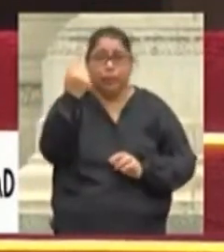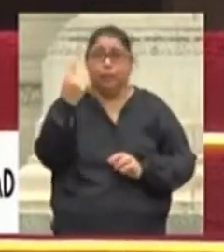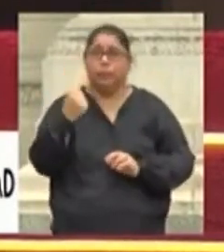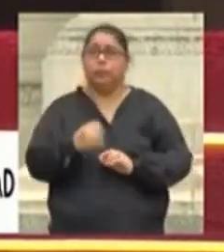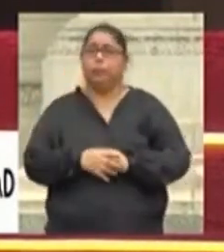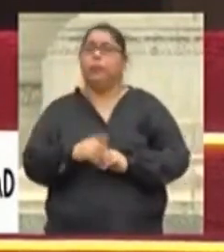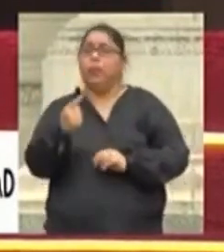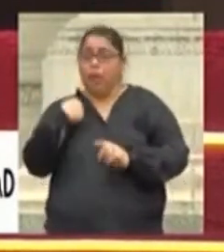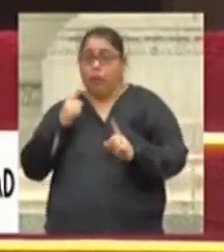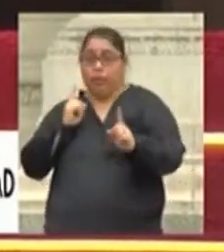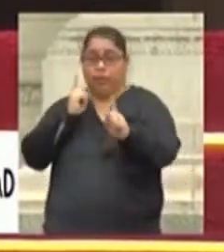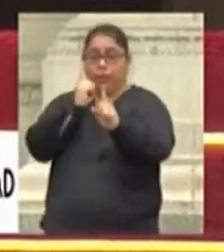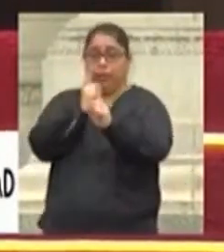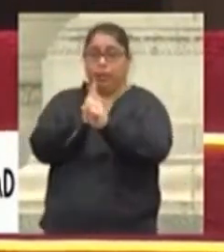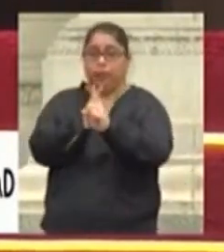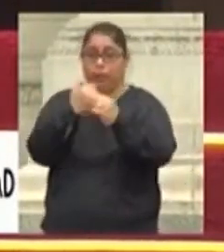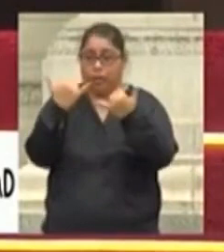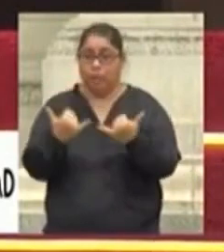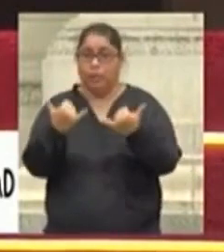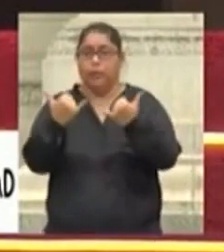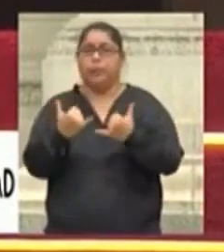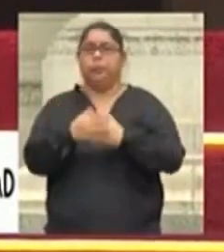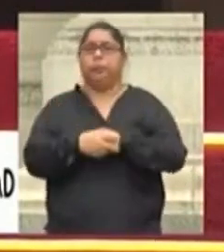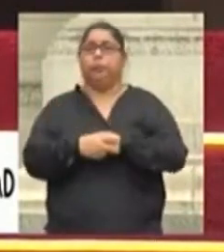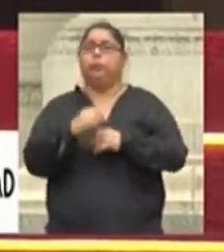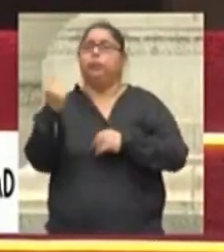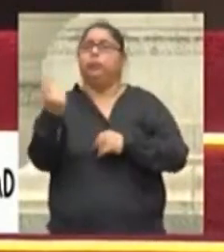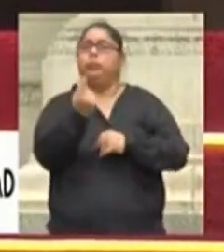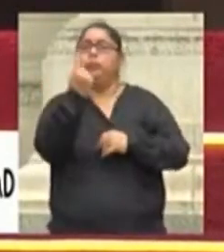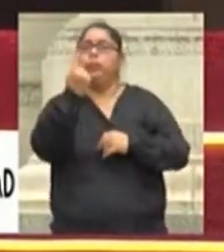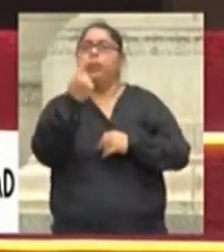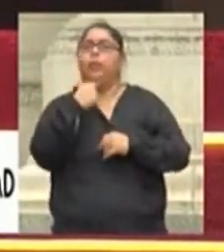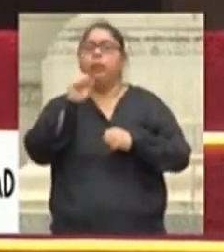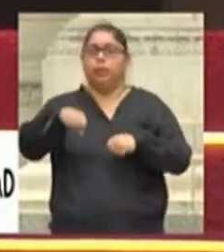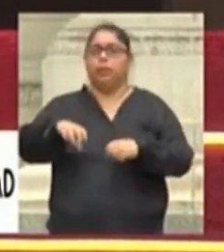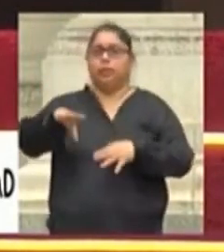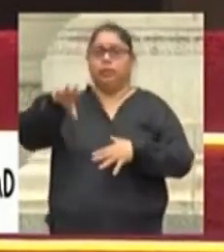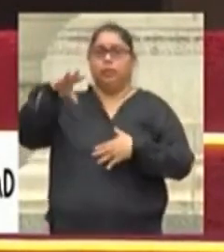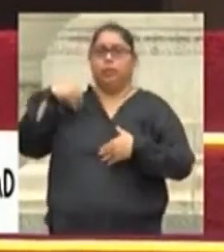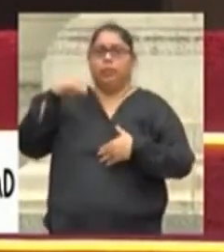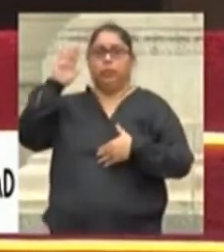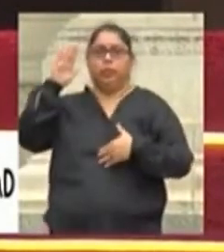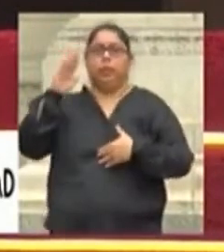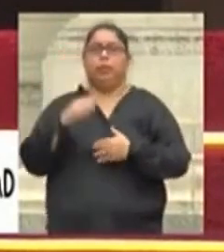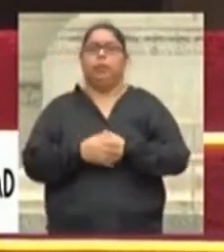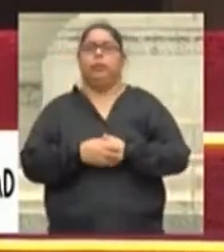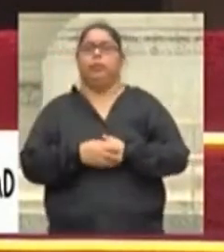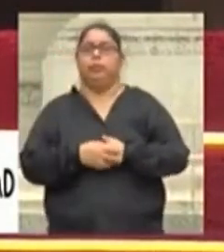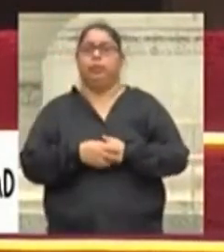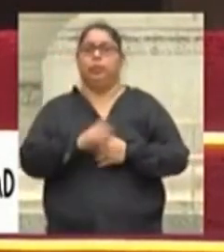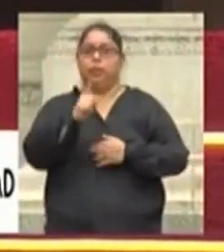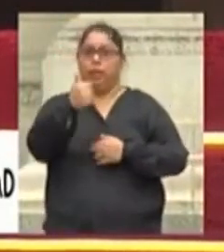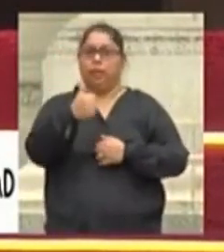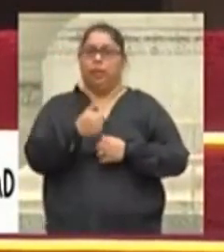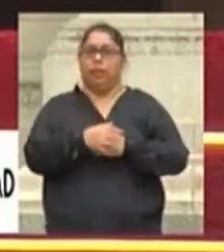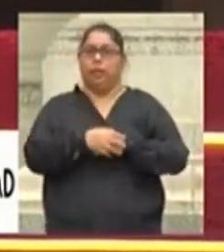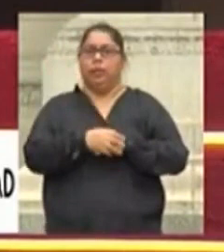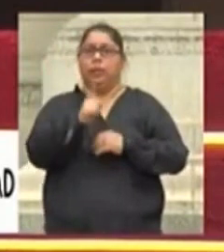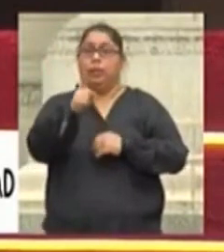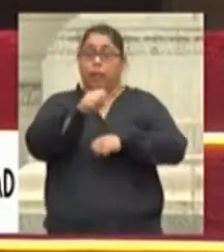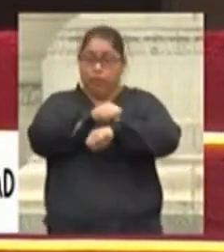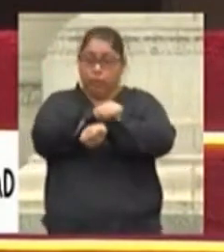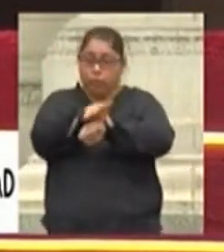de que llegando acá a este espacio lo primero que hemos asumido es garantizar que el